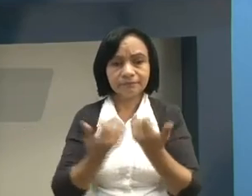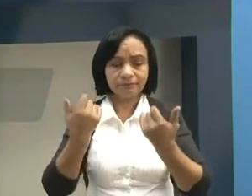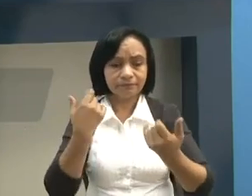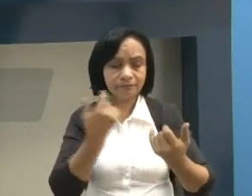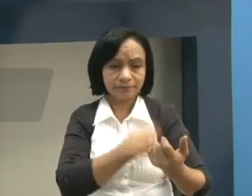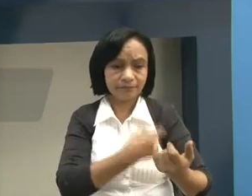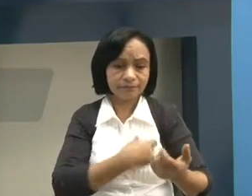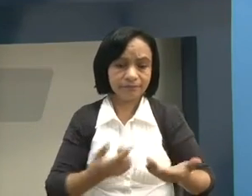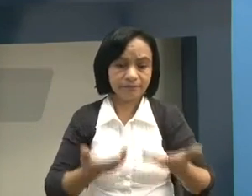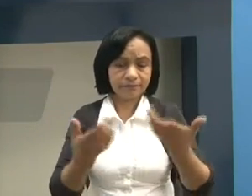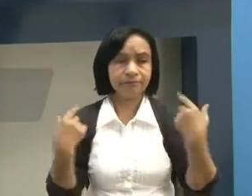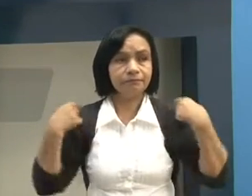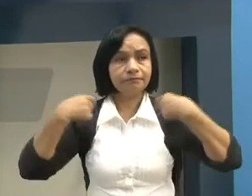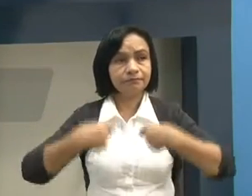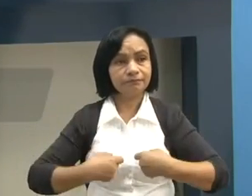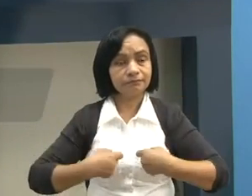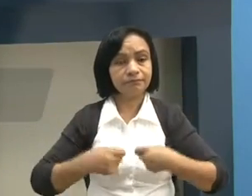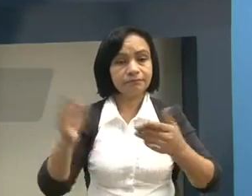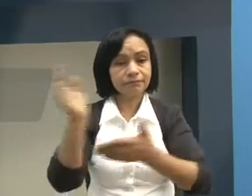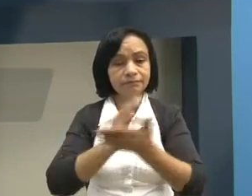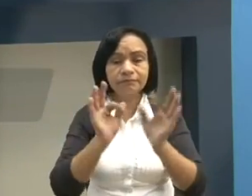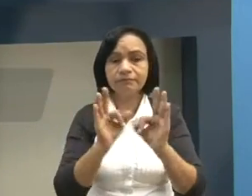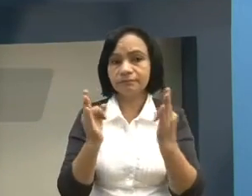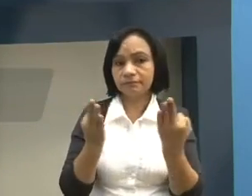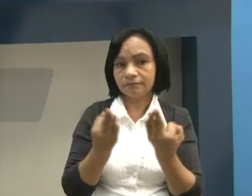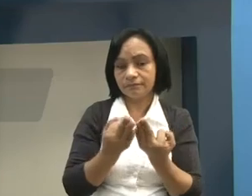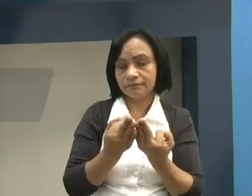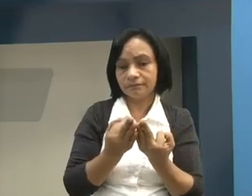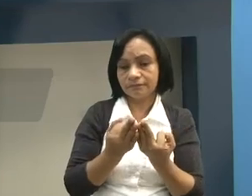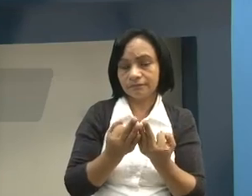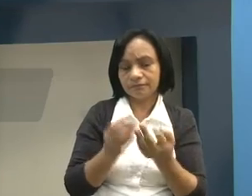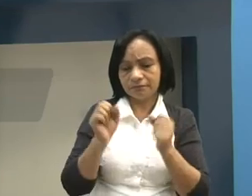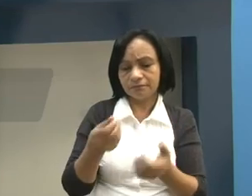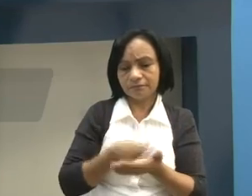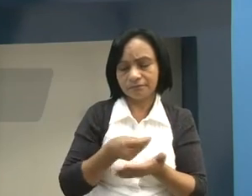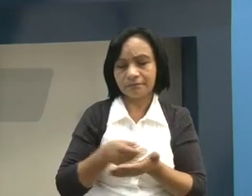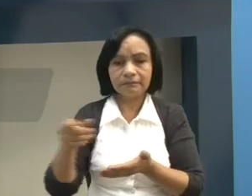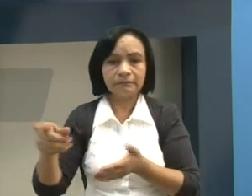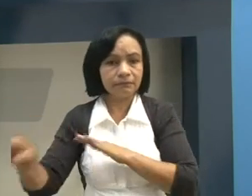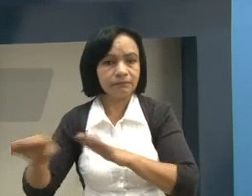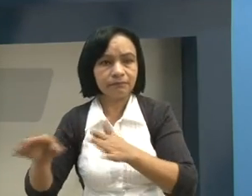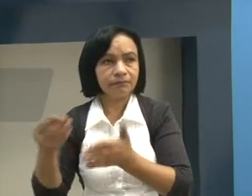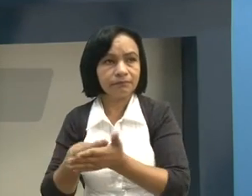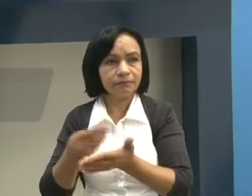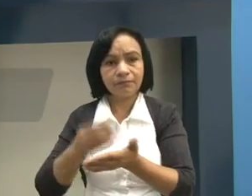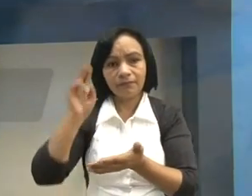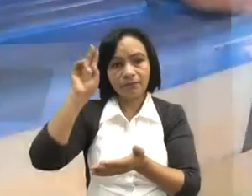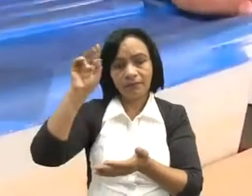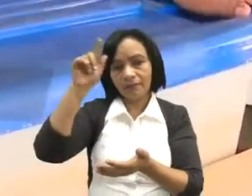mismas condiciones? Entonces, obviamente, hay familias que tienen posibilidades y hay otras que no tienen las posibilidades. Entonces, lo que hace el gobierno